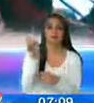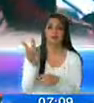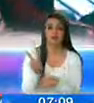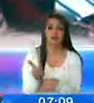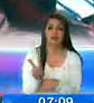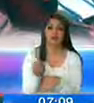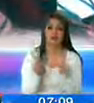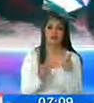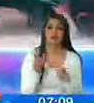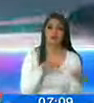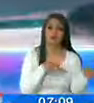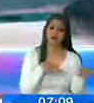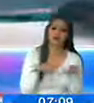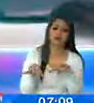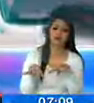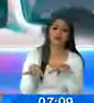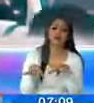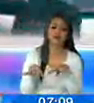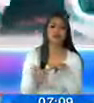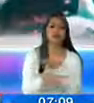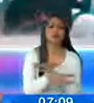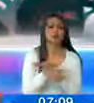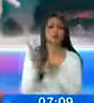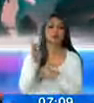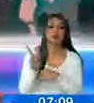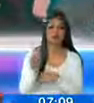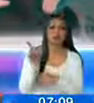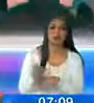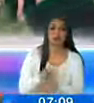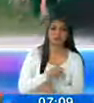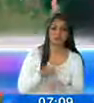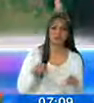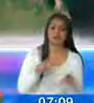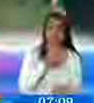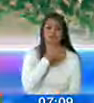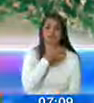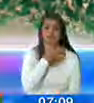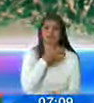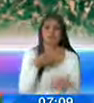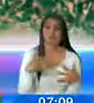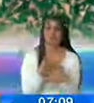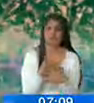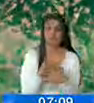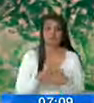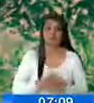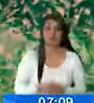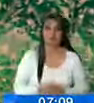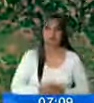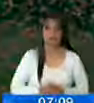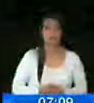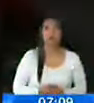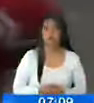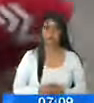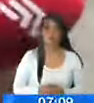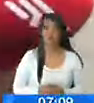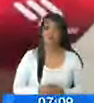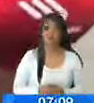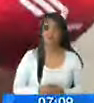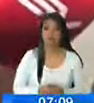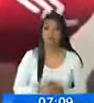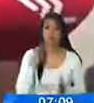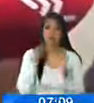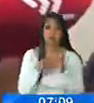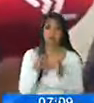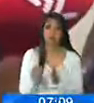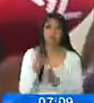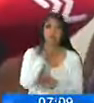la muchedumbre, una compatriota no lograba salir del estupor y la paradoja. Imagínate, no la mató el